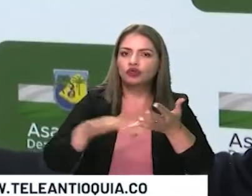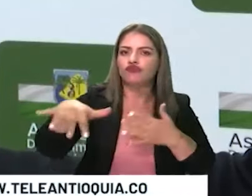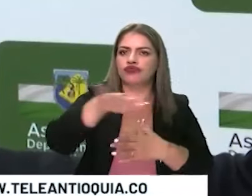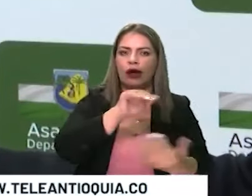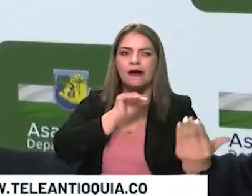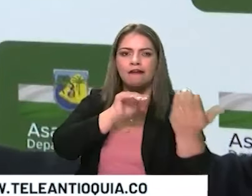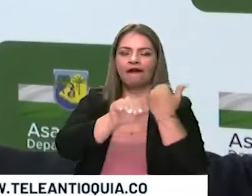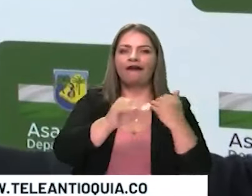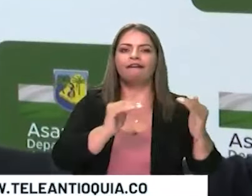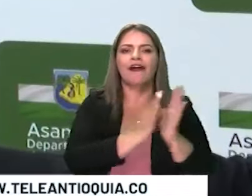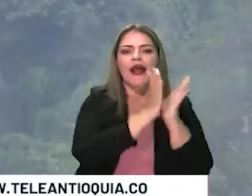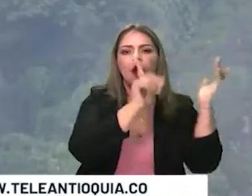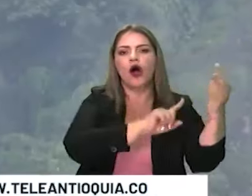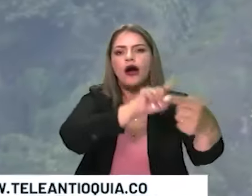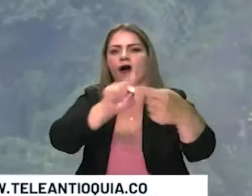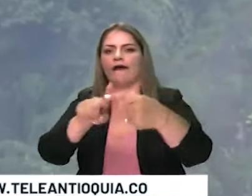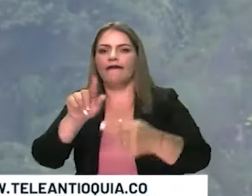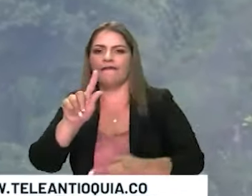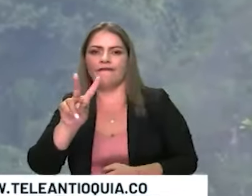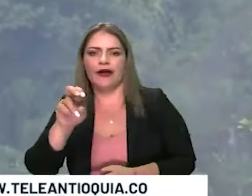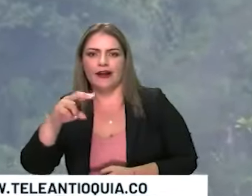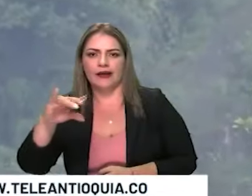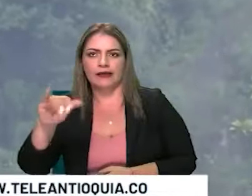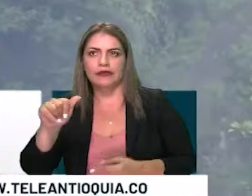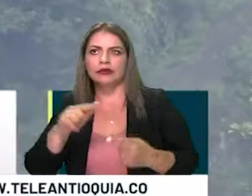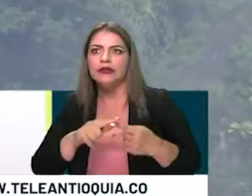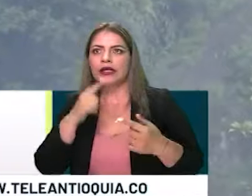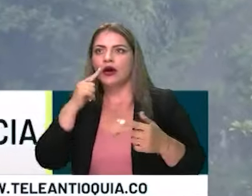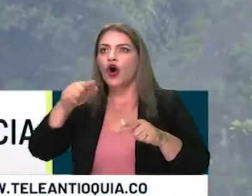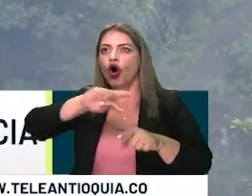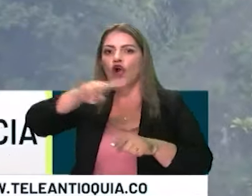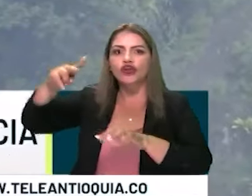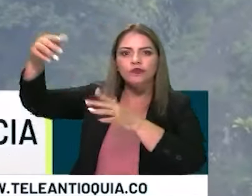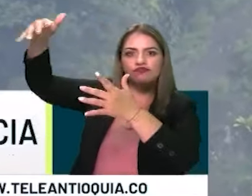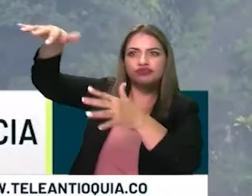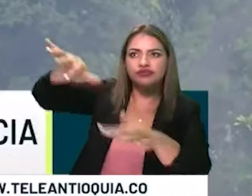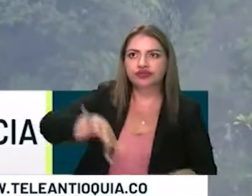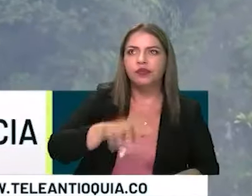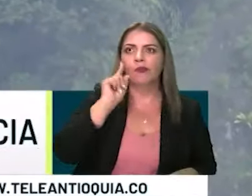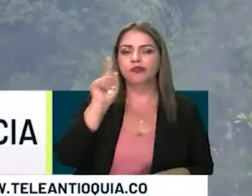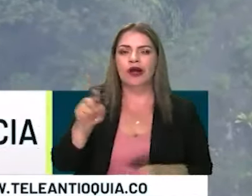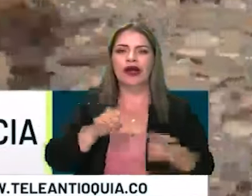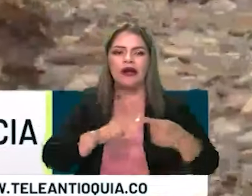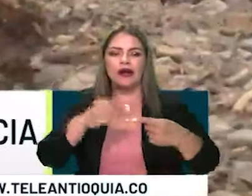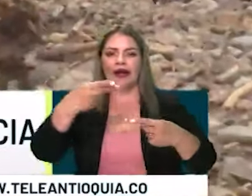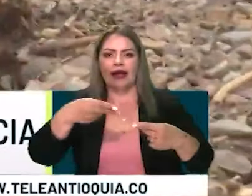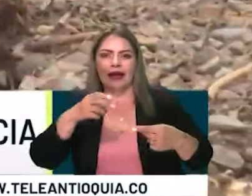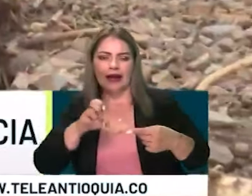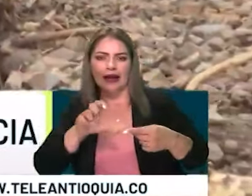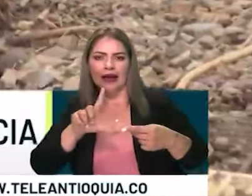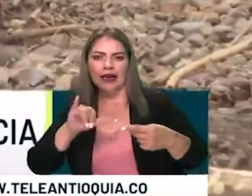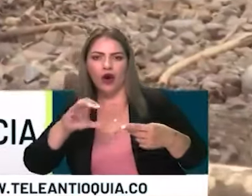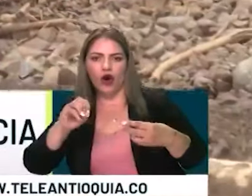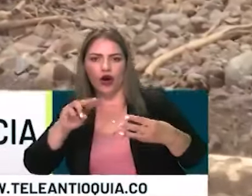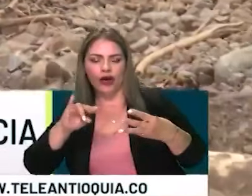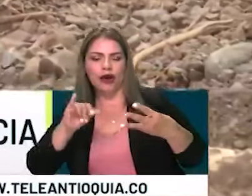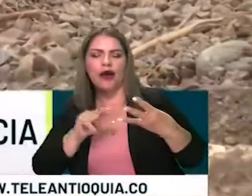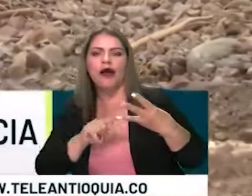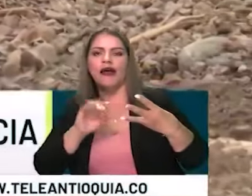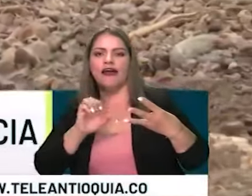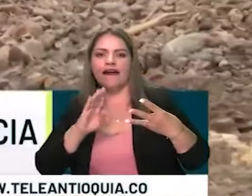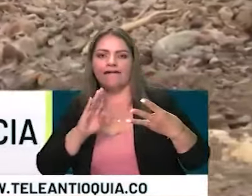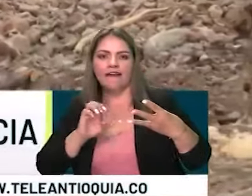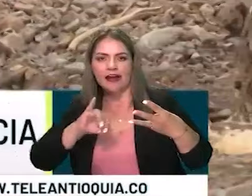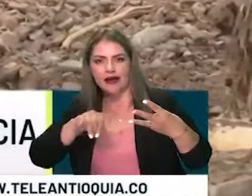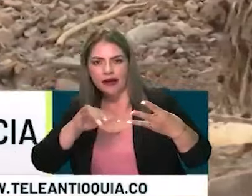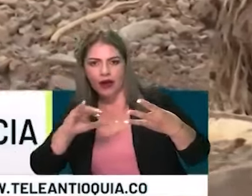Fredonia-Venecia, que también coge con otra falla que tenemos en la de Liconia, México, donde hay que esperar